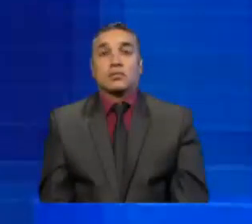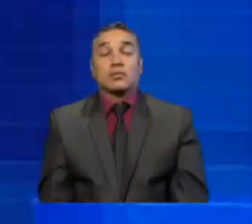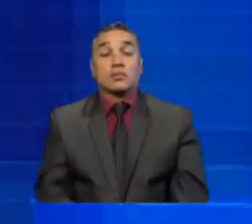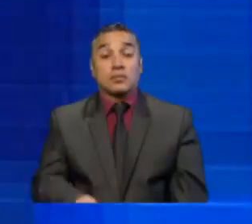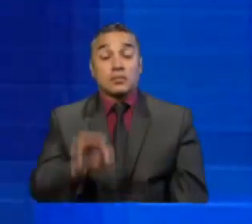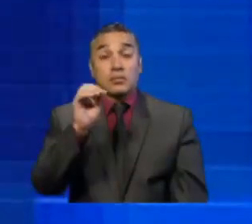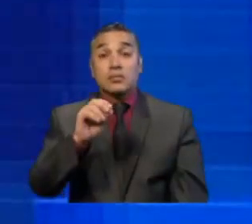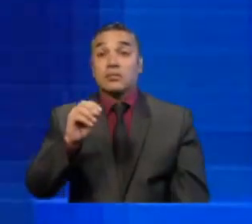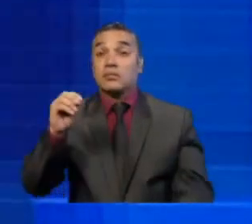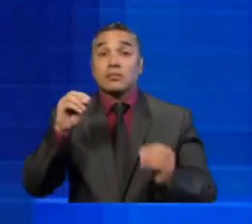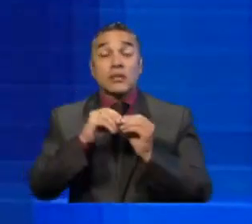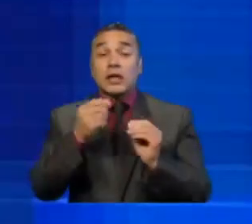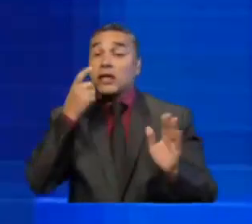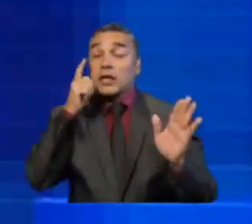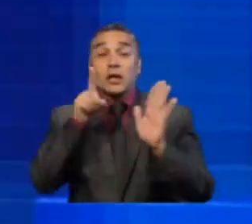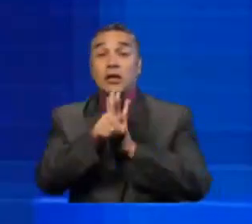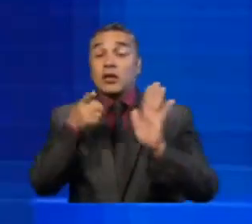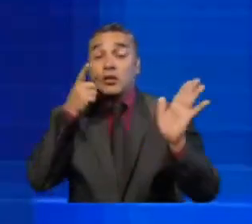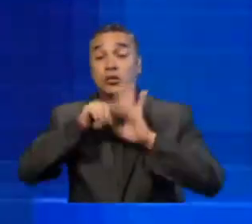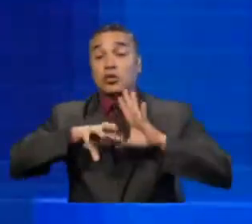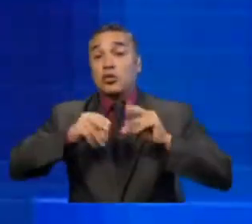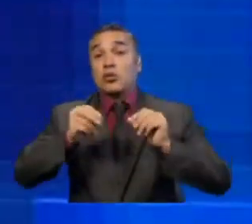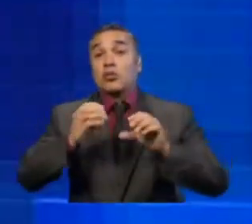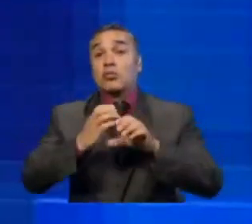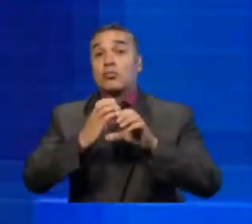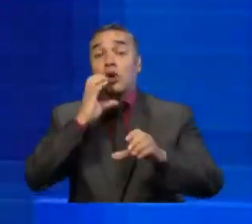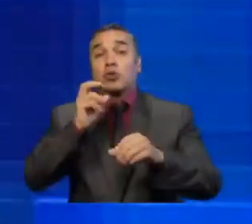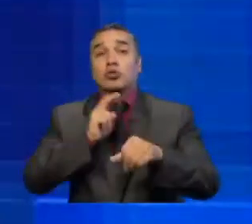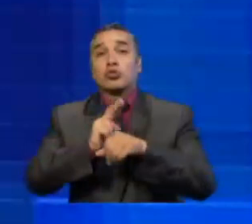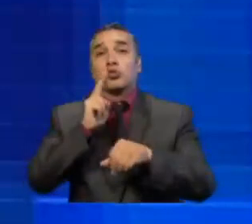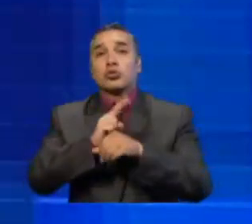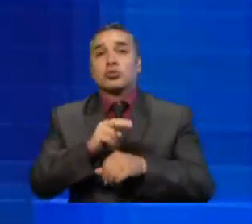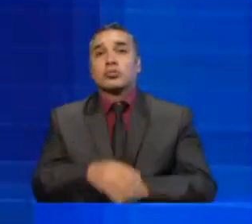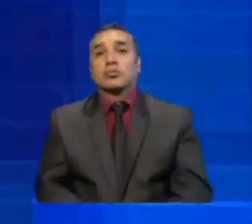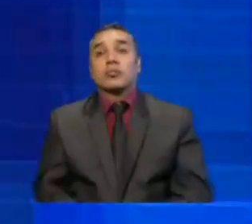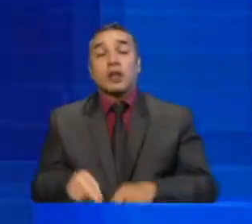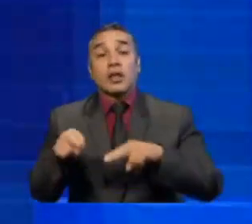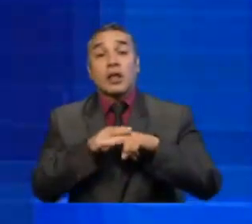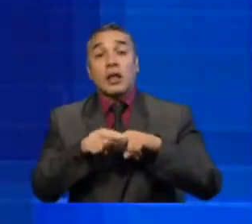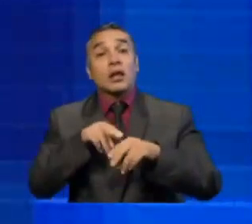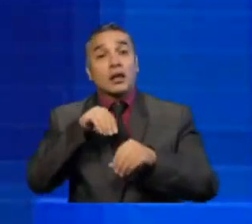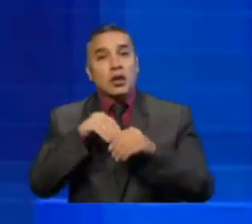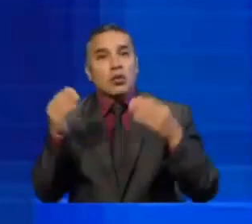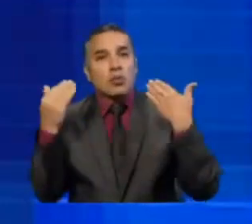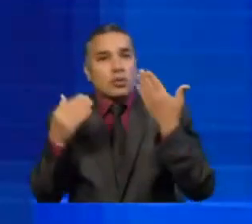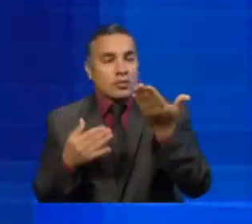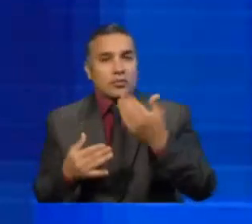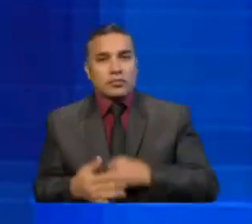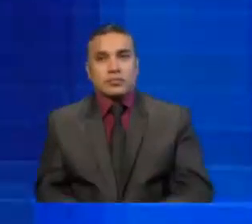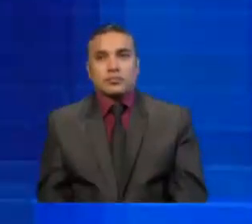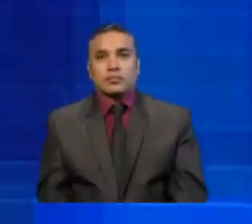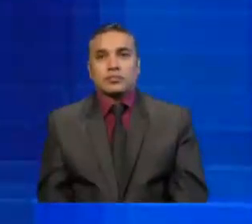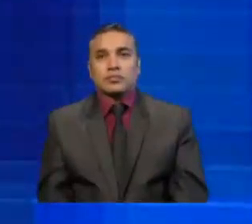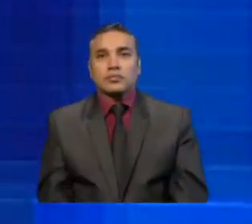Y aparecen más denuncias por robos a pasajeros que usan aplicaciones de taxis en Guayaquil.